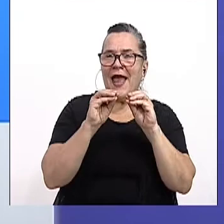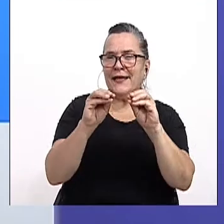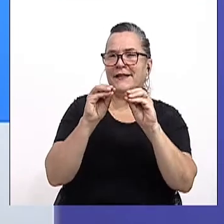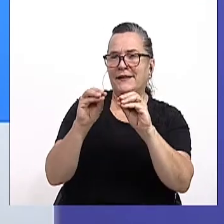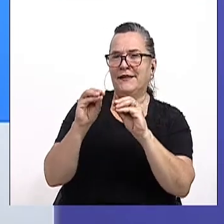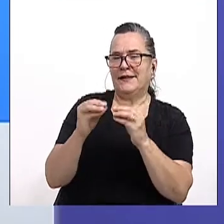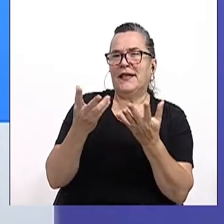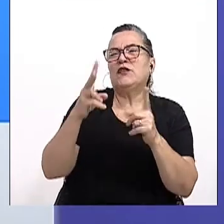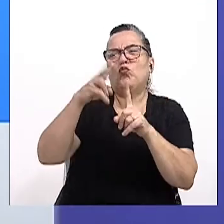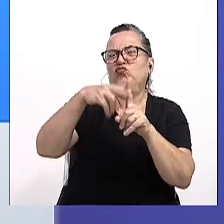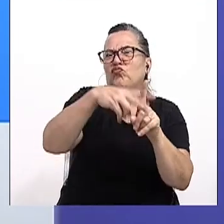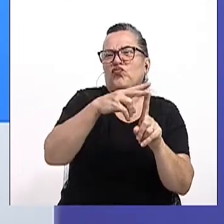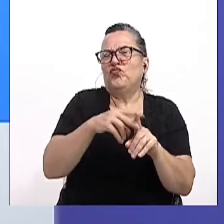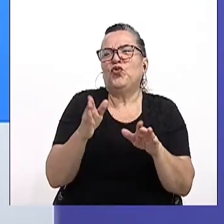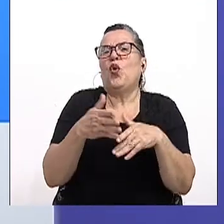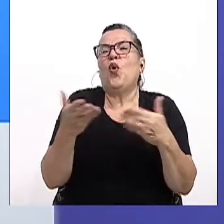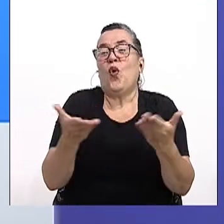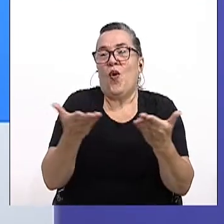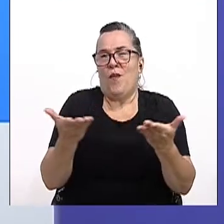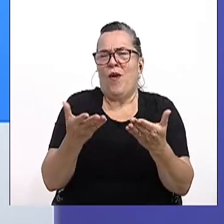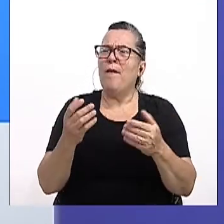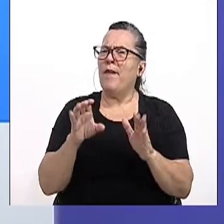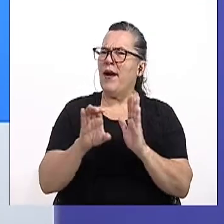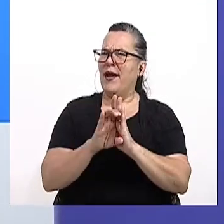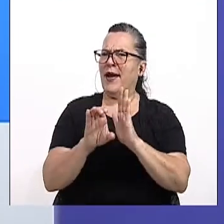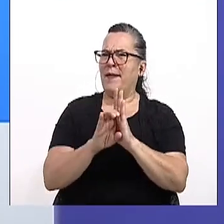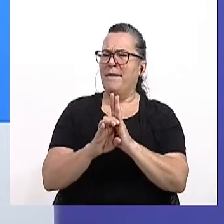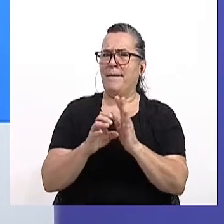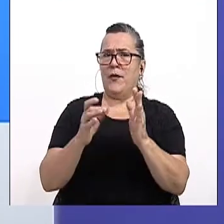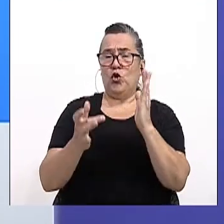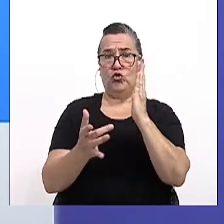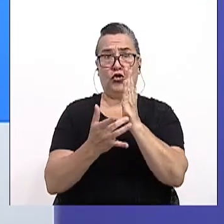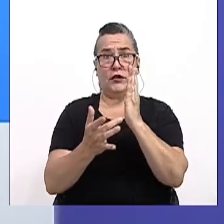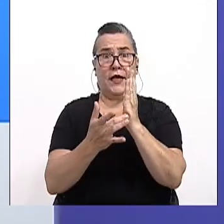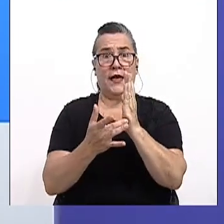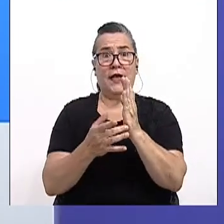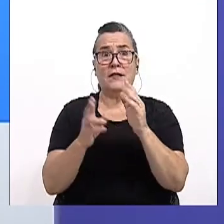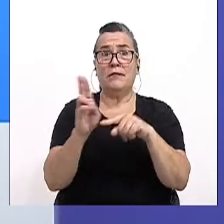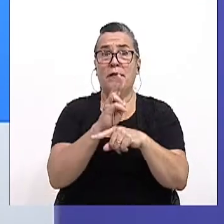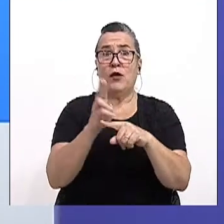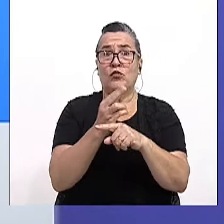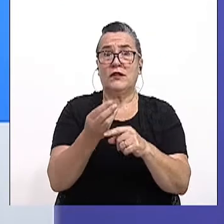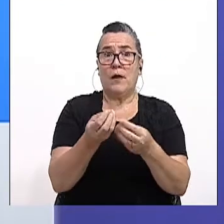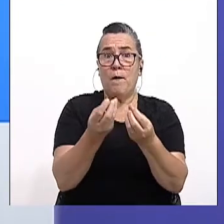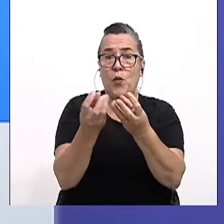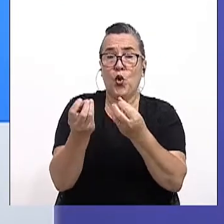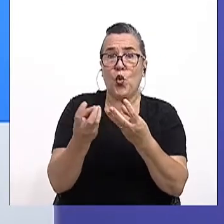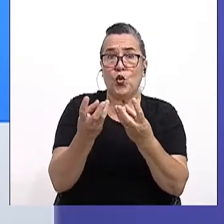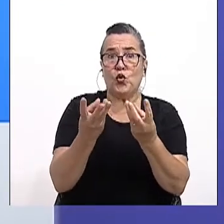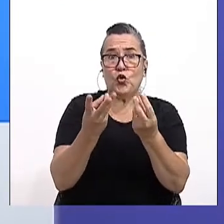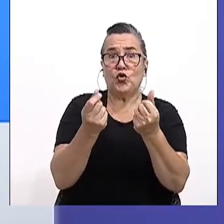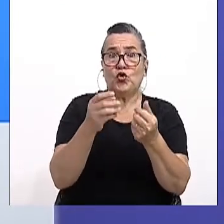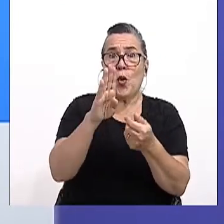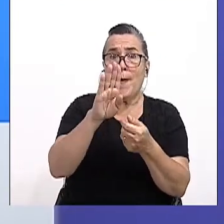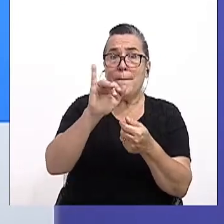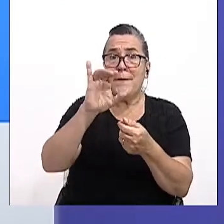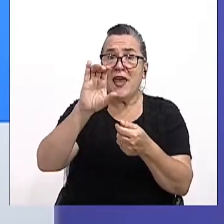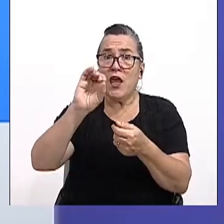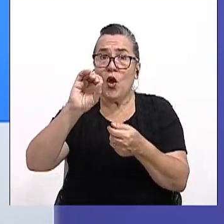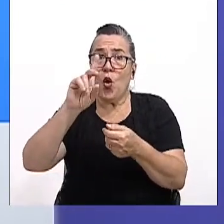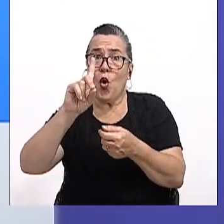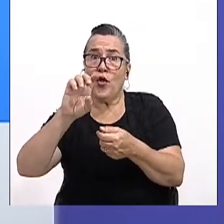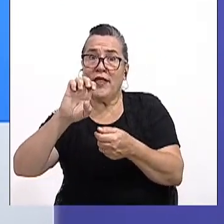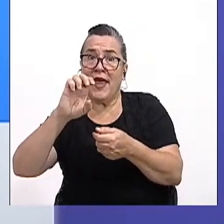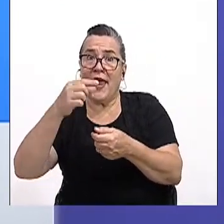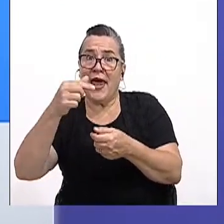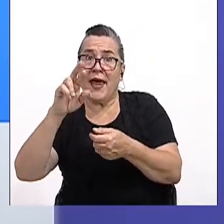Por ejemplo, estamos desarrollando técnicas para utilizar productos biodegradables. ¿Recuerdan que hablamos de eso?